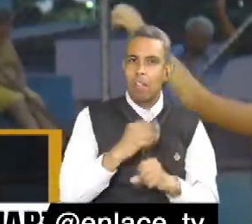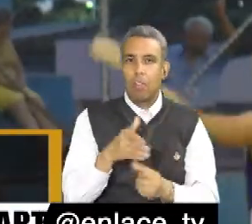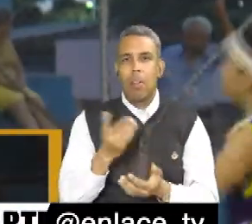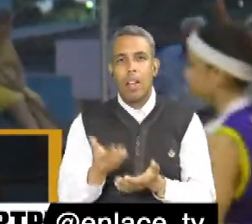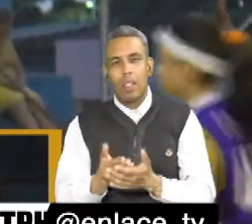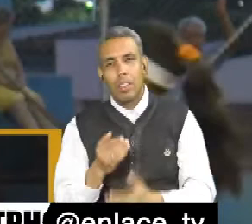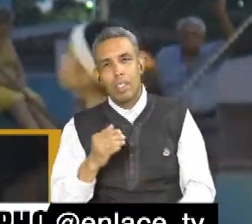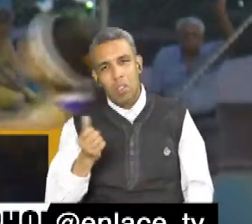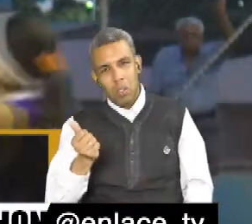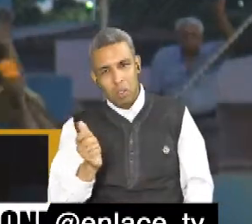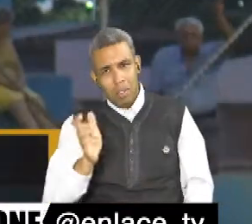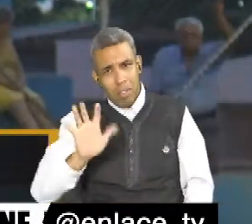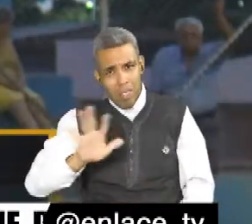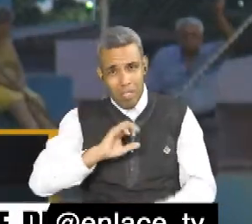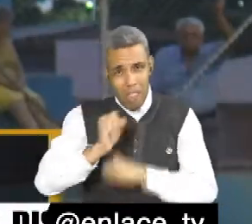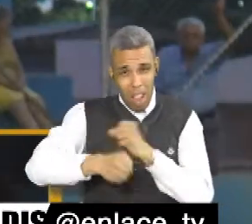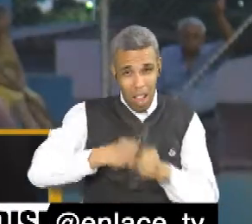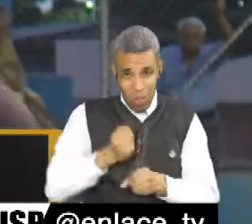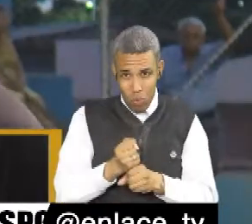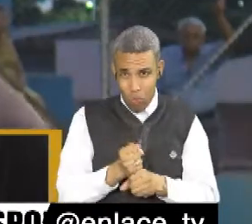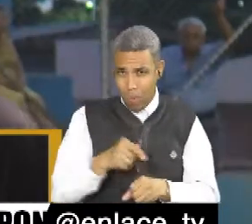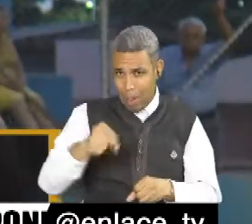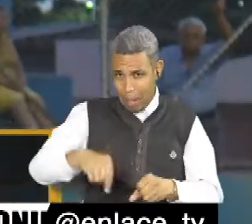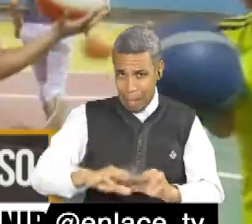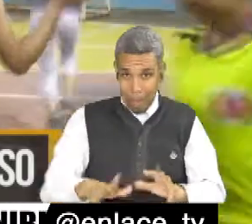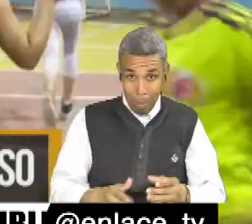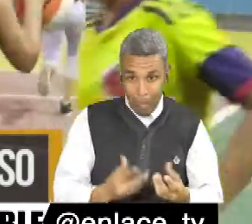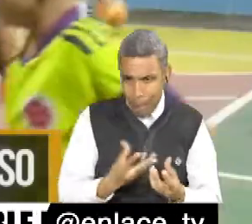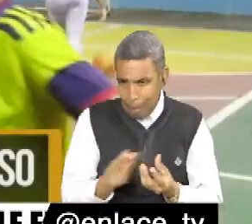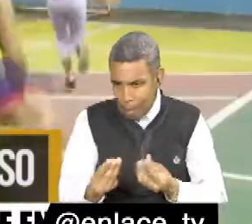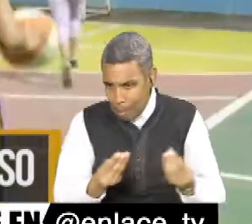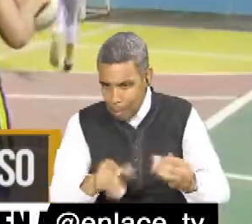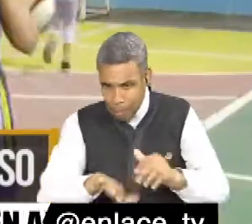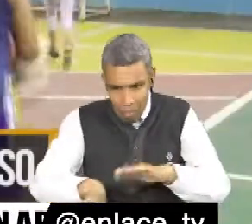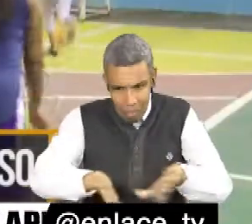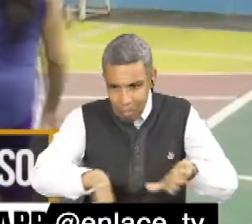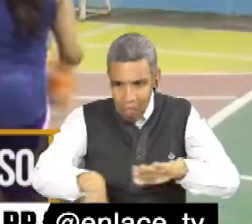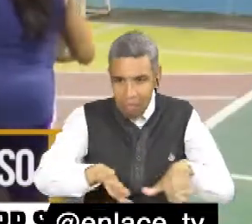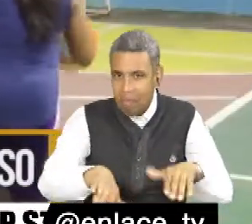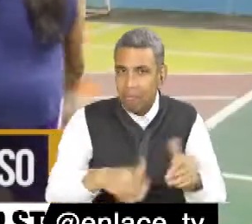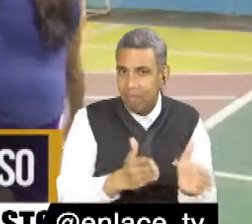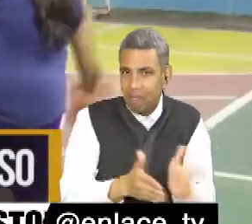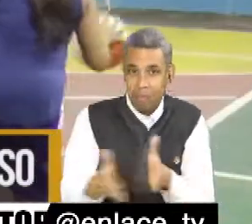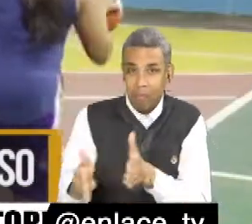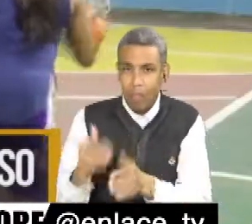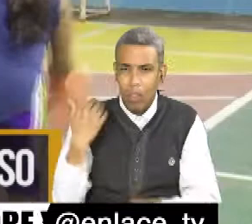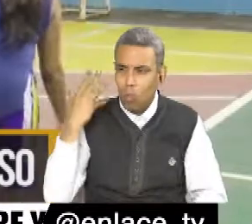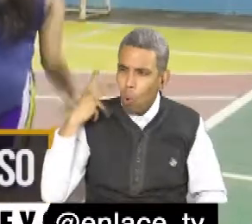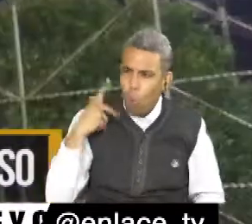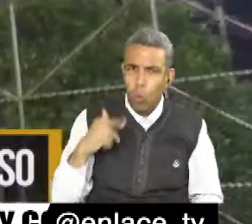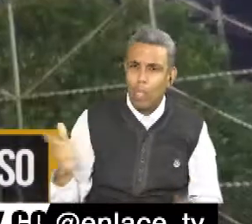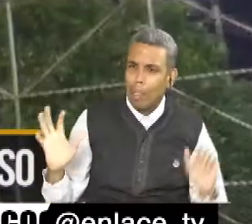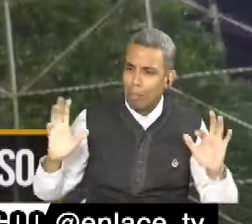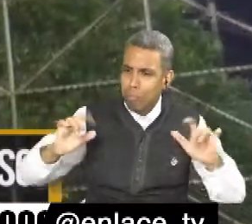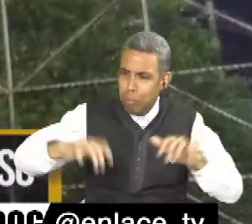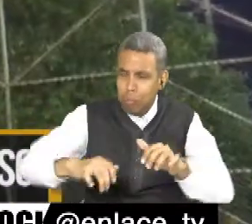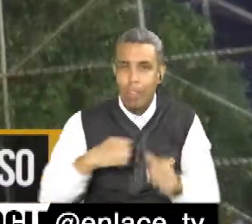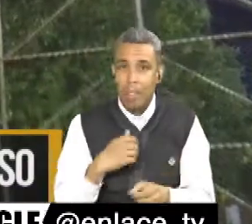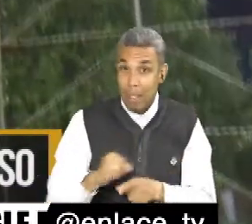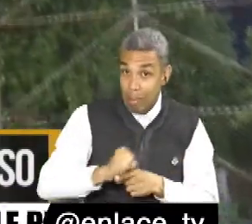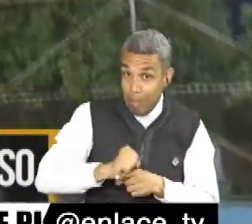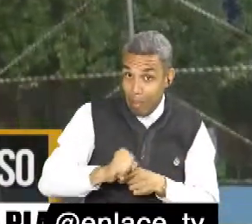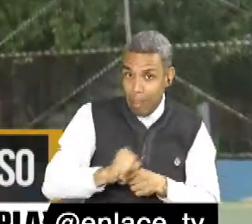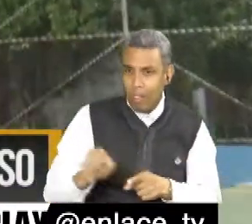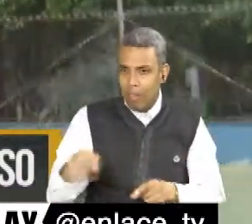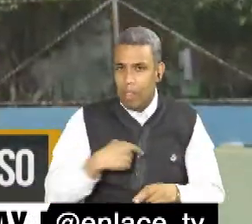pues aquí los divido y aquí entrenan fuerte, todos los días entrenan fuertemente. Y pues ellos se van preparando